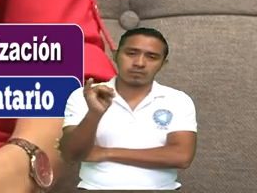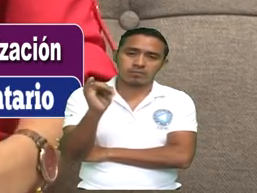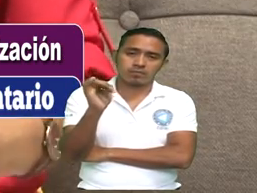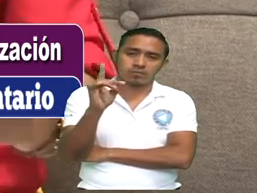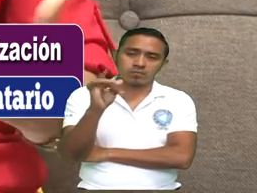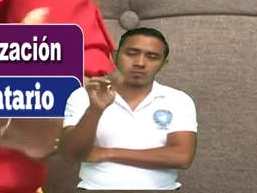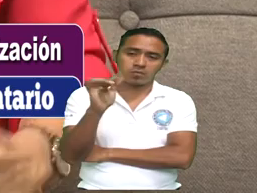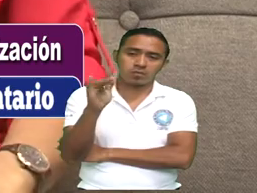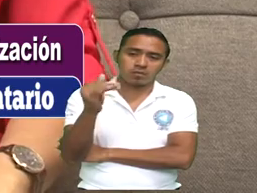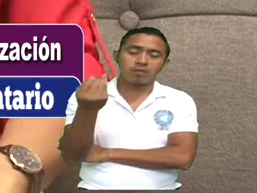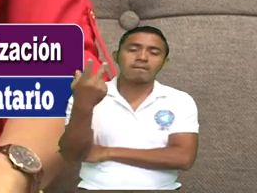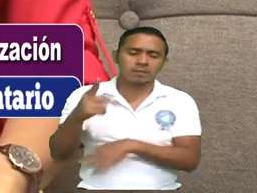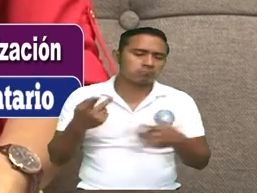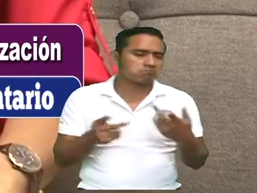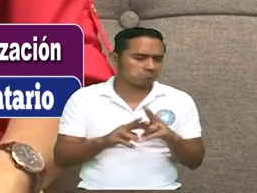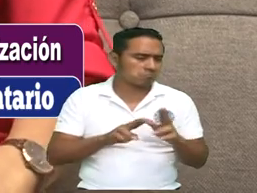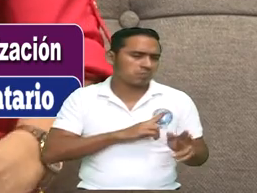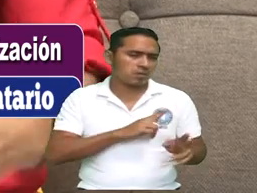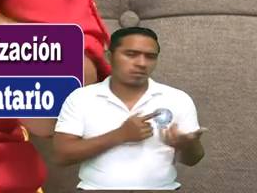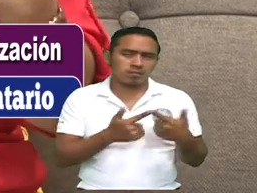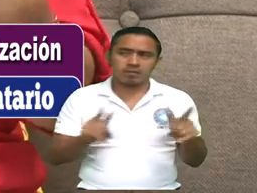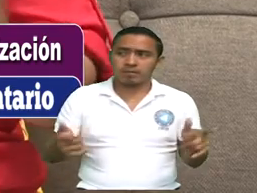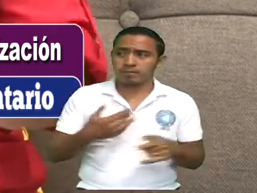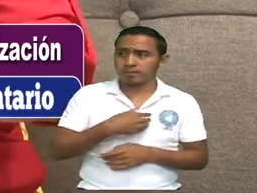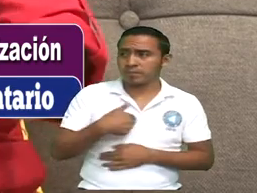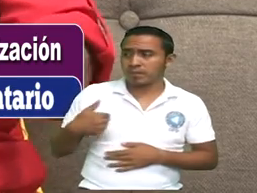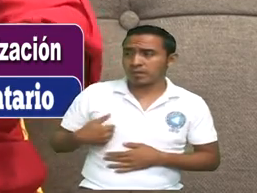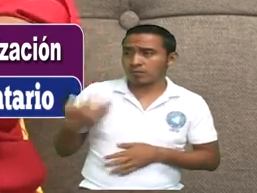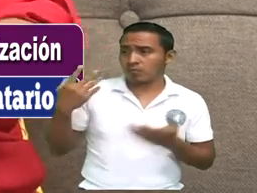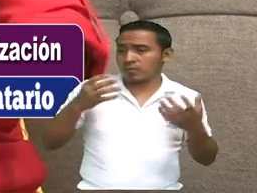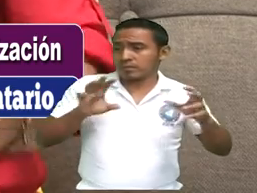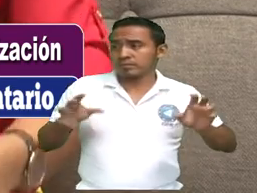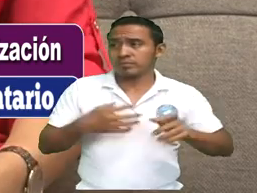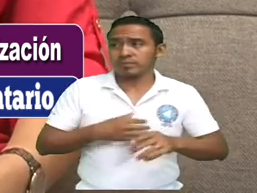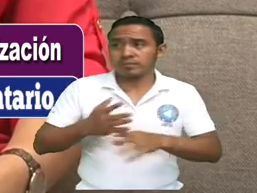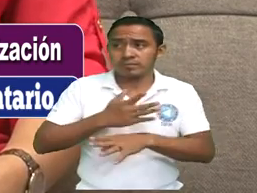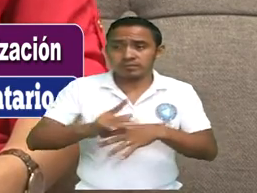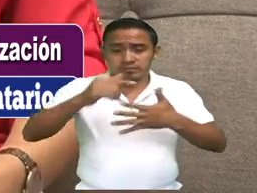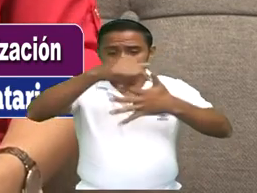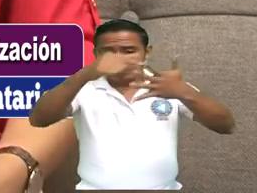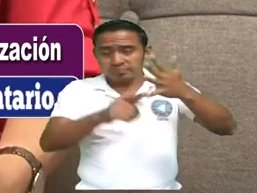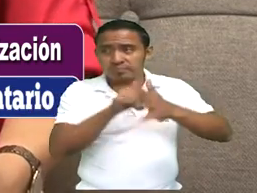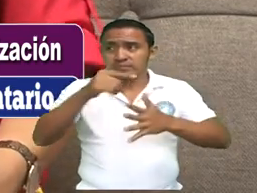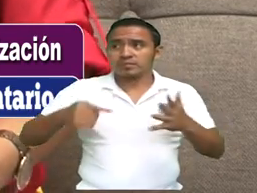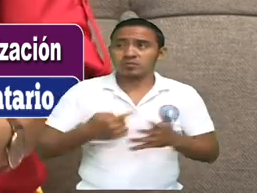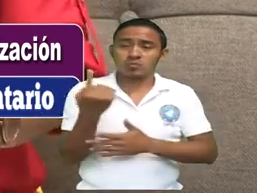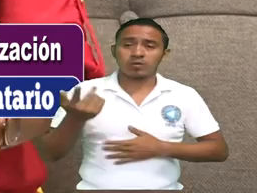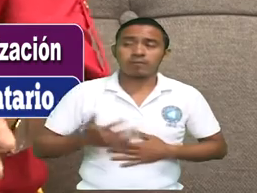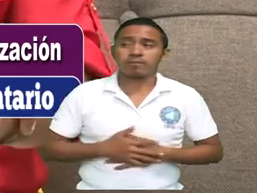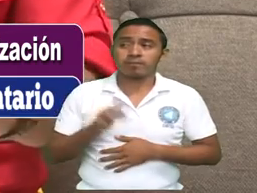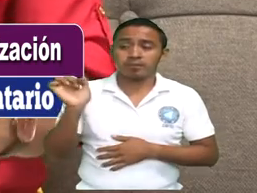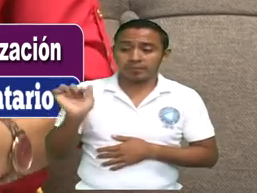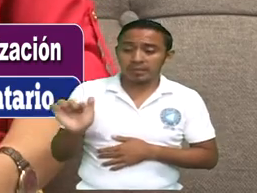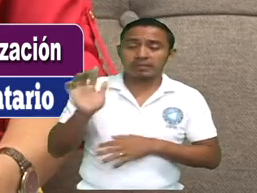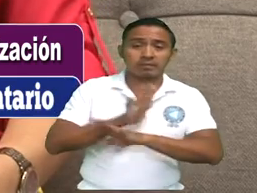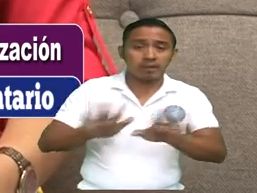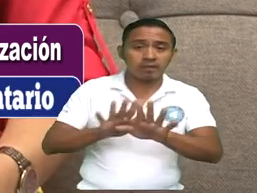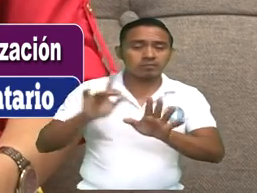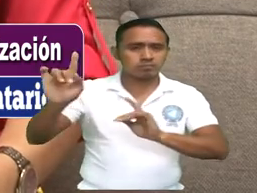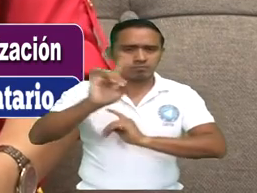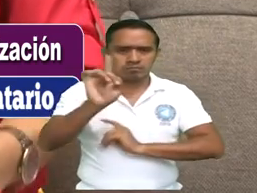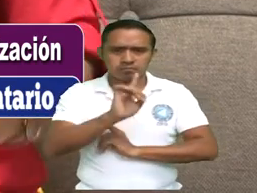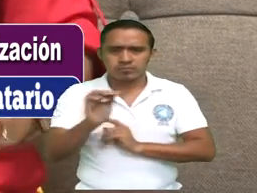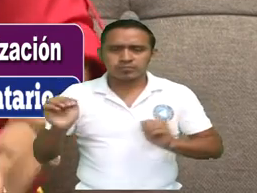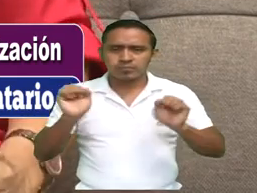libertad en las escuelas de que los alumnos creen en todas las disciplinas, no solamente en esa disciplina en